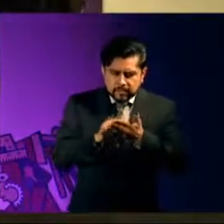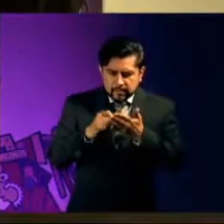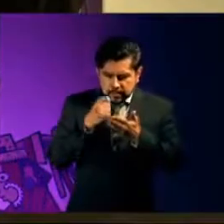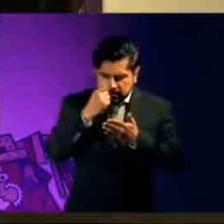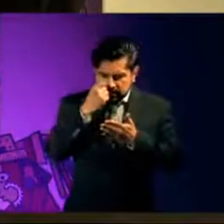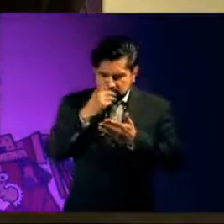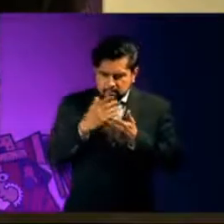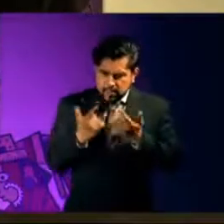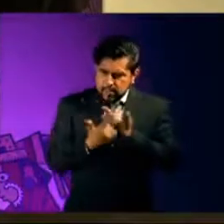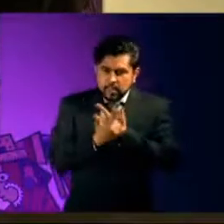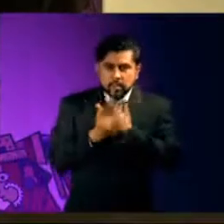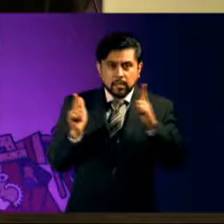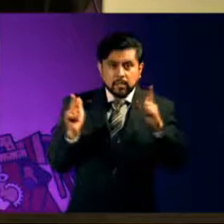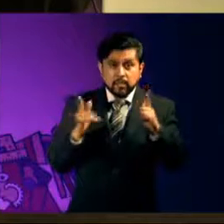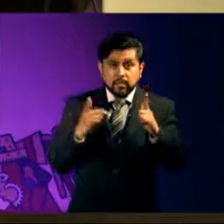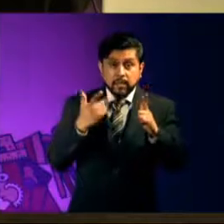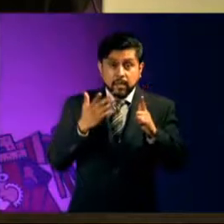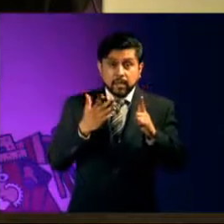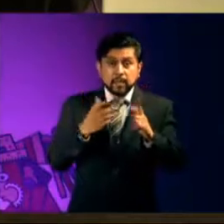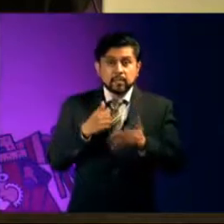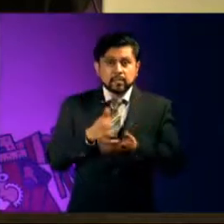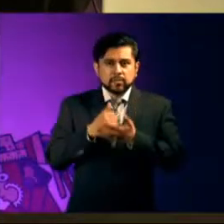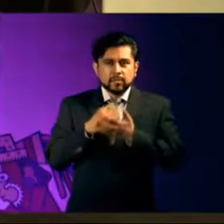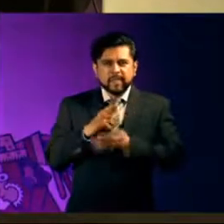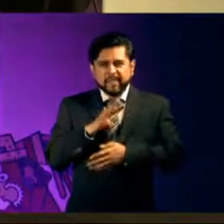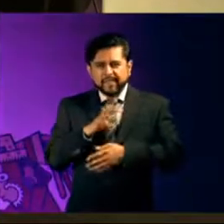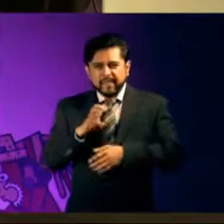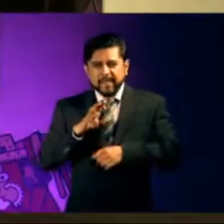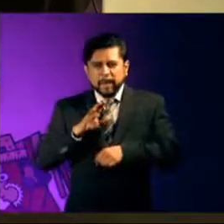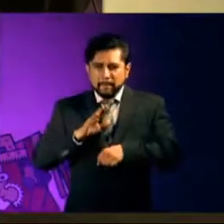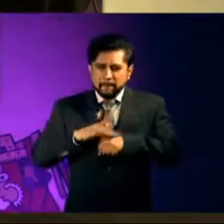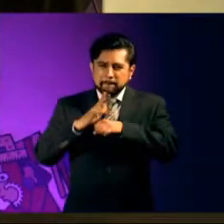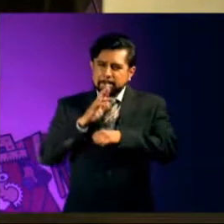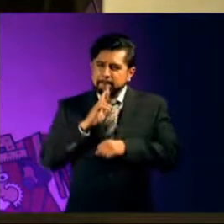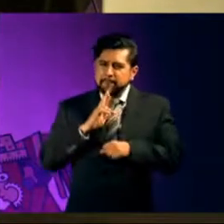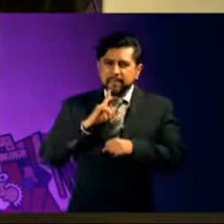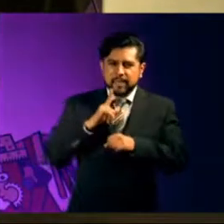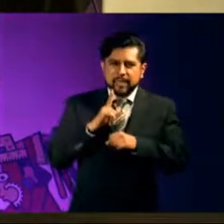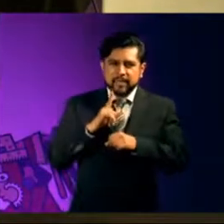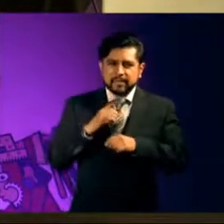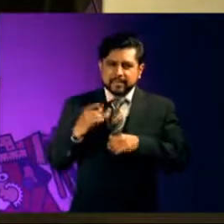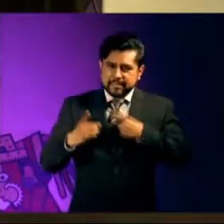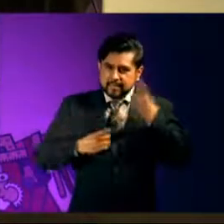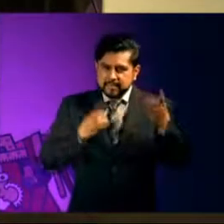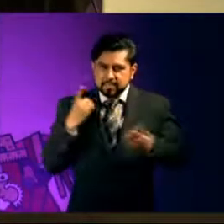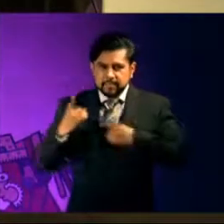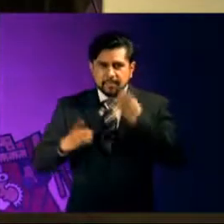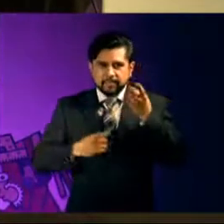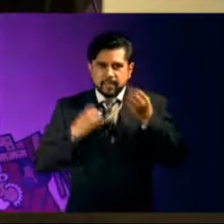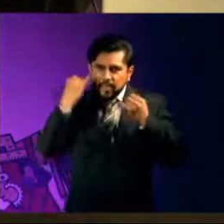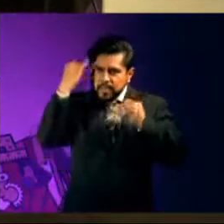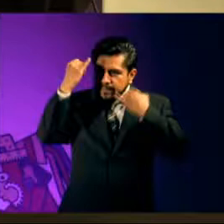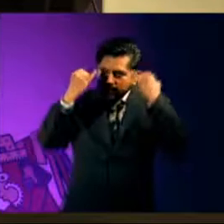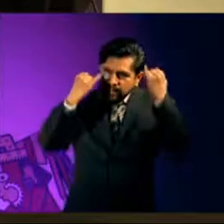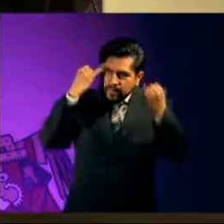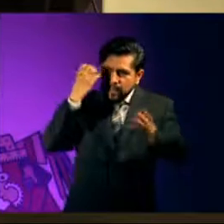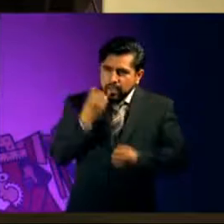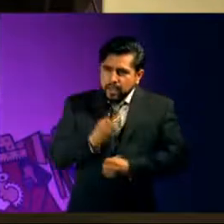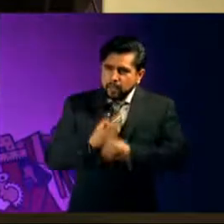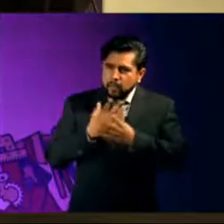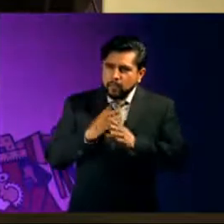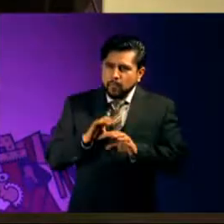manera hace la conversación 300 veces más divertida pero sobre todo hacen la posibilidad la imaginación de otro mundo